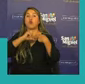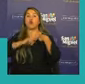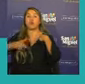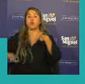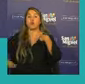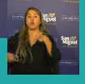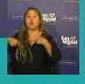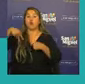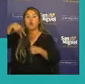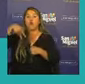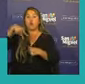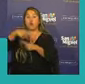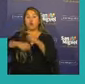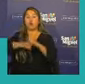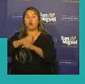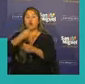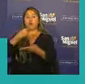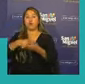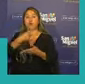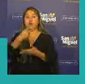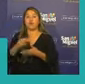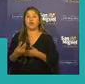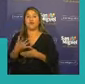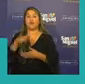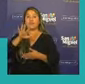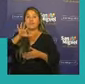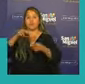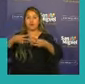del 2025.